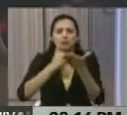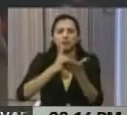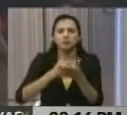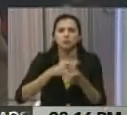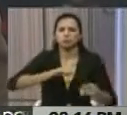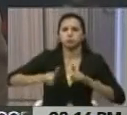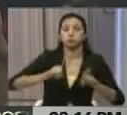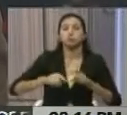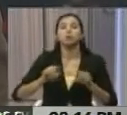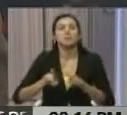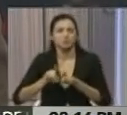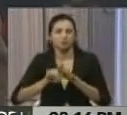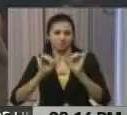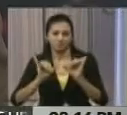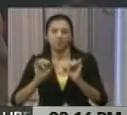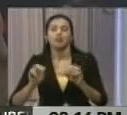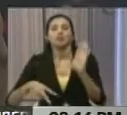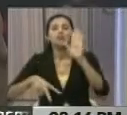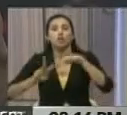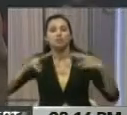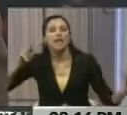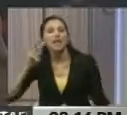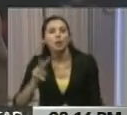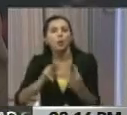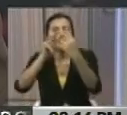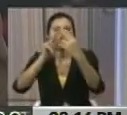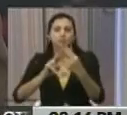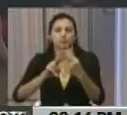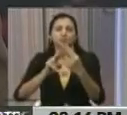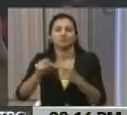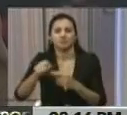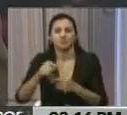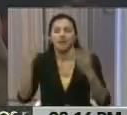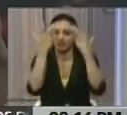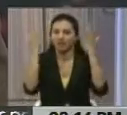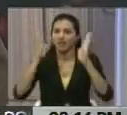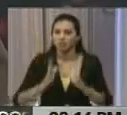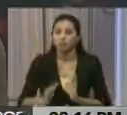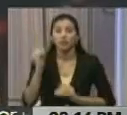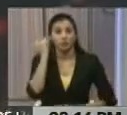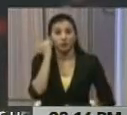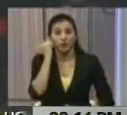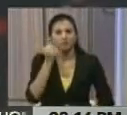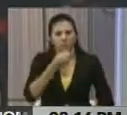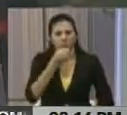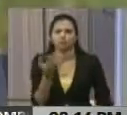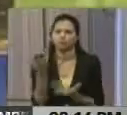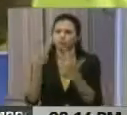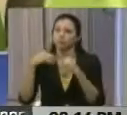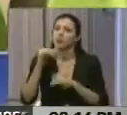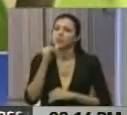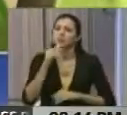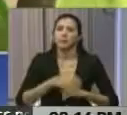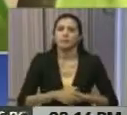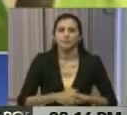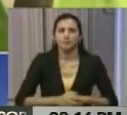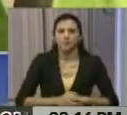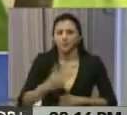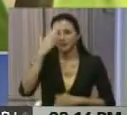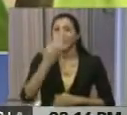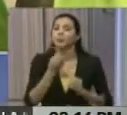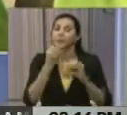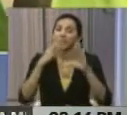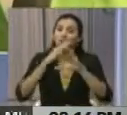parte del 12º Encuentro Internacional de Intelectuales. Mariana Mata se encuentra en el lugar y nos trae la información. Adelante, Mariana, te escuchamos. Buenas